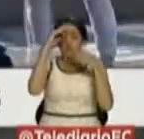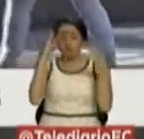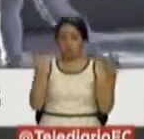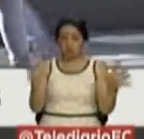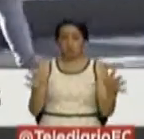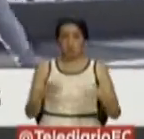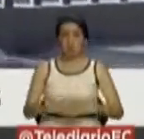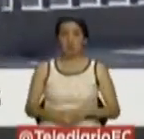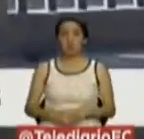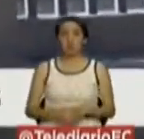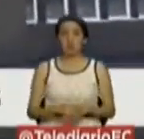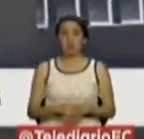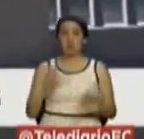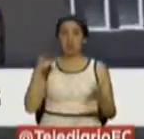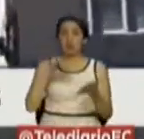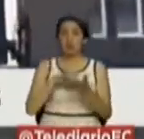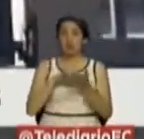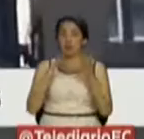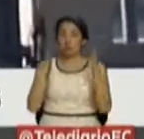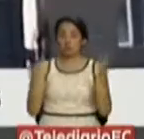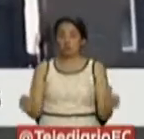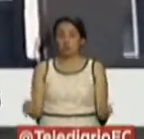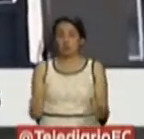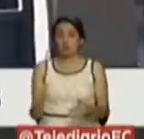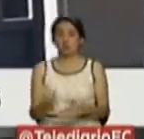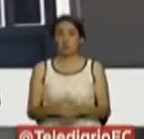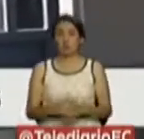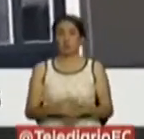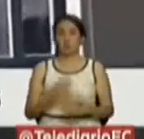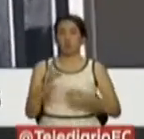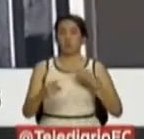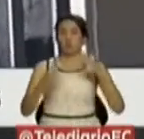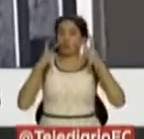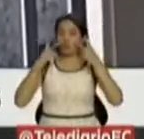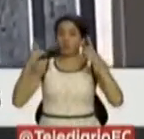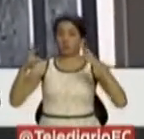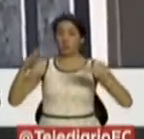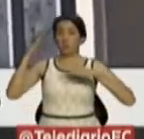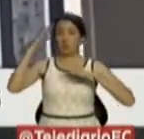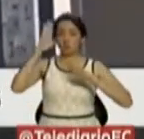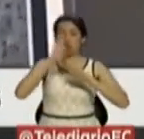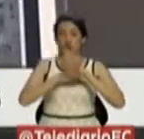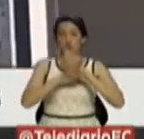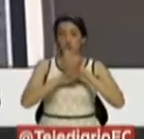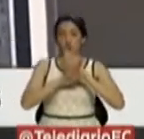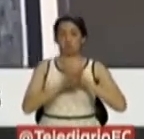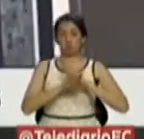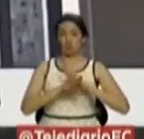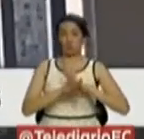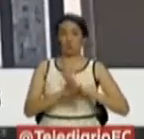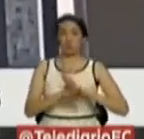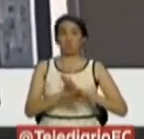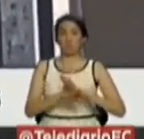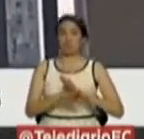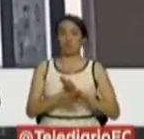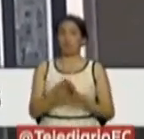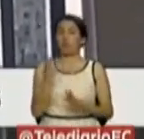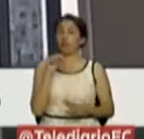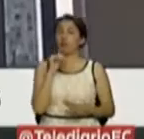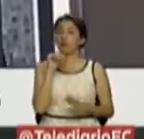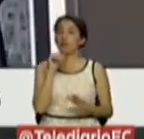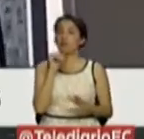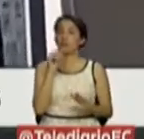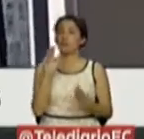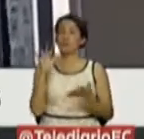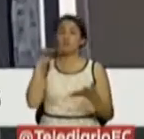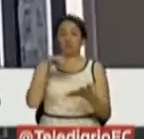de novedades, los estudiantes están acudiendo, incluso al ver la presencia policial se está disminuyendo los faltos,